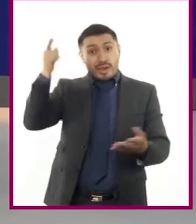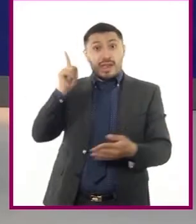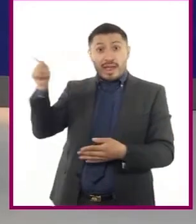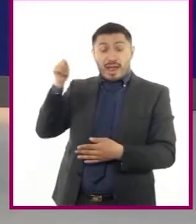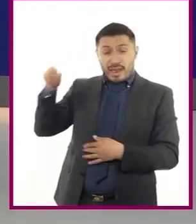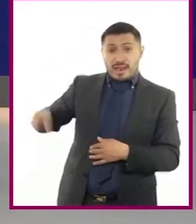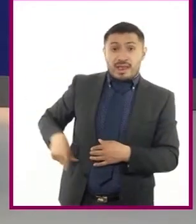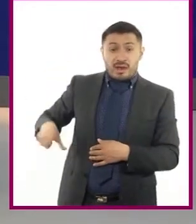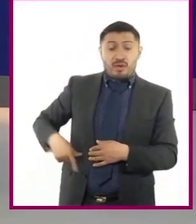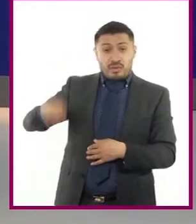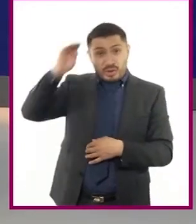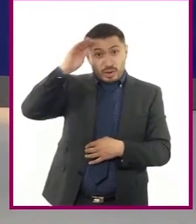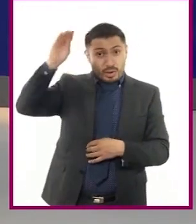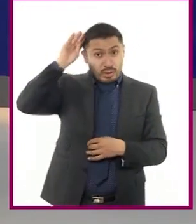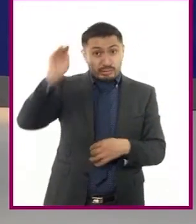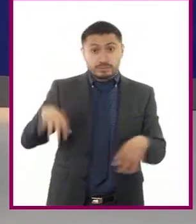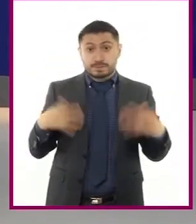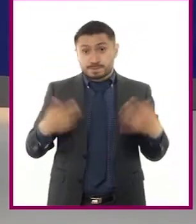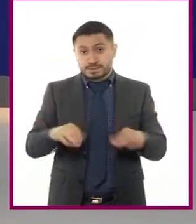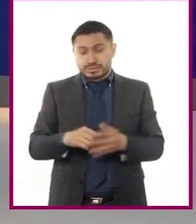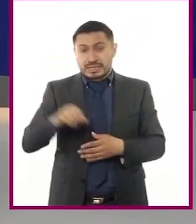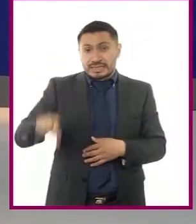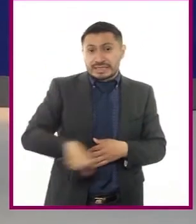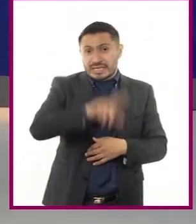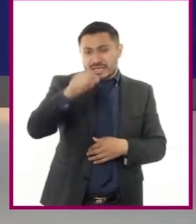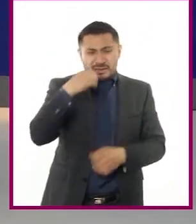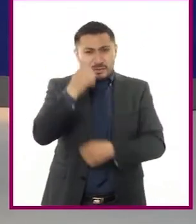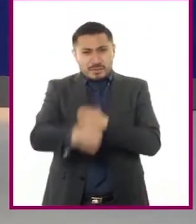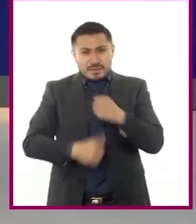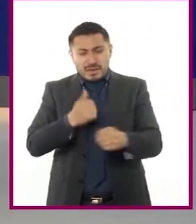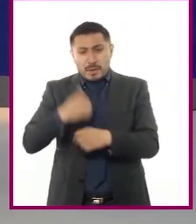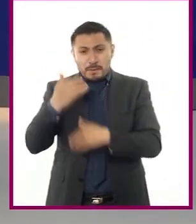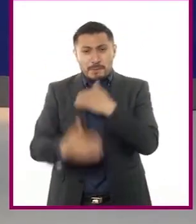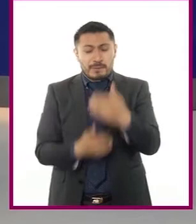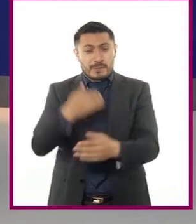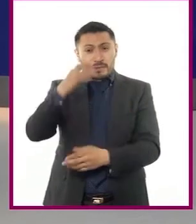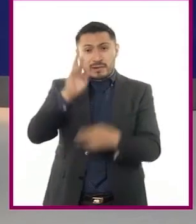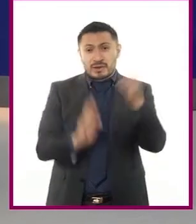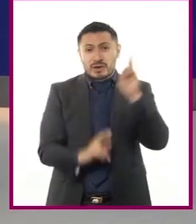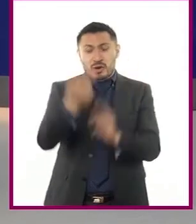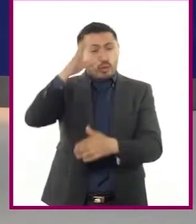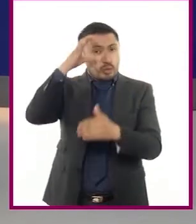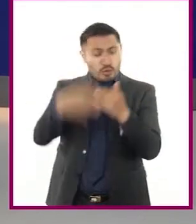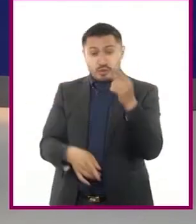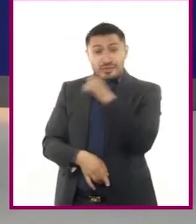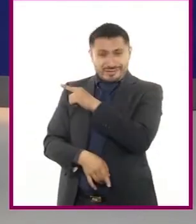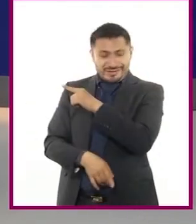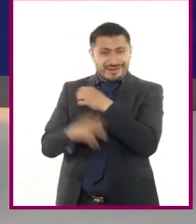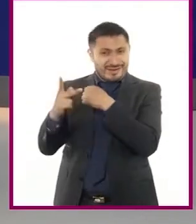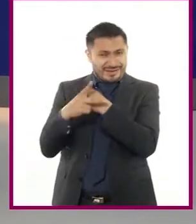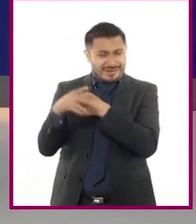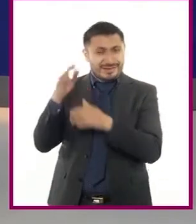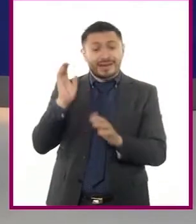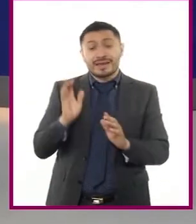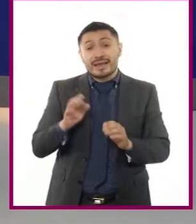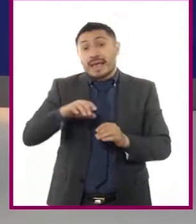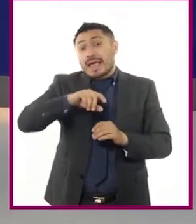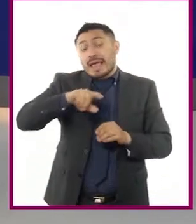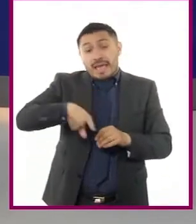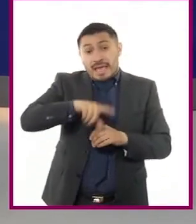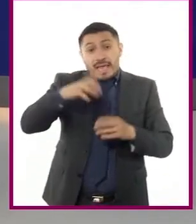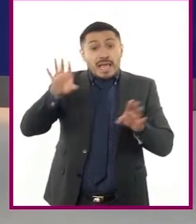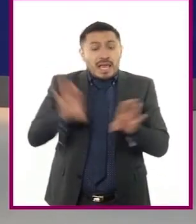que se encontraba Cuba, luego de unos años de consumada la revolución del pueblo cubano y de cómo les estaba